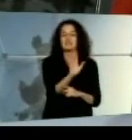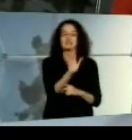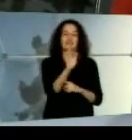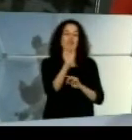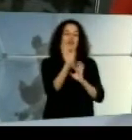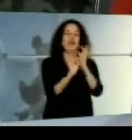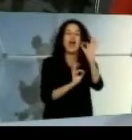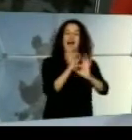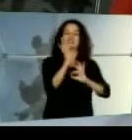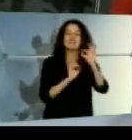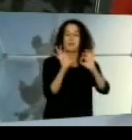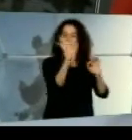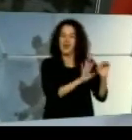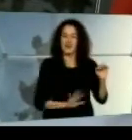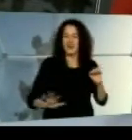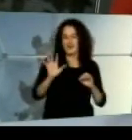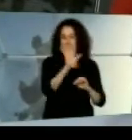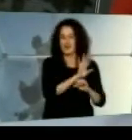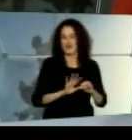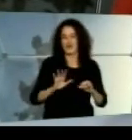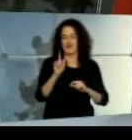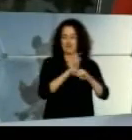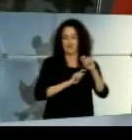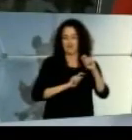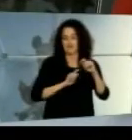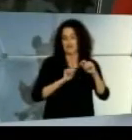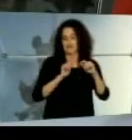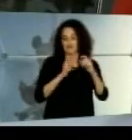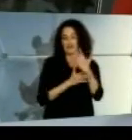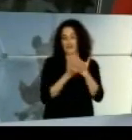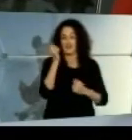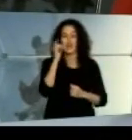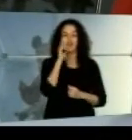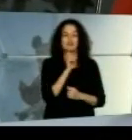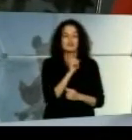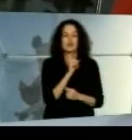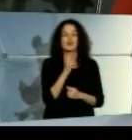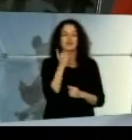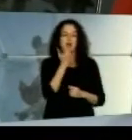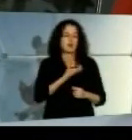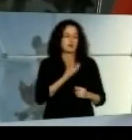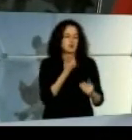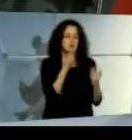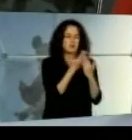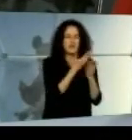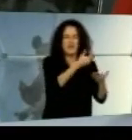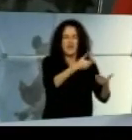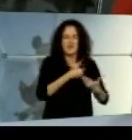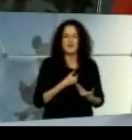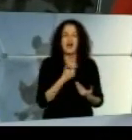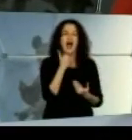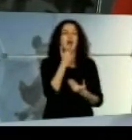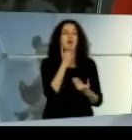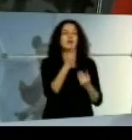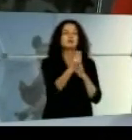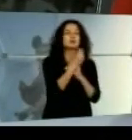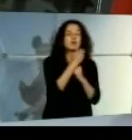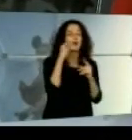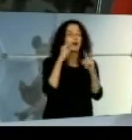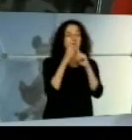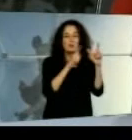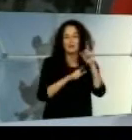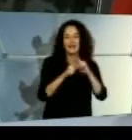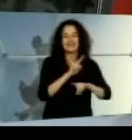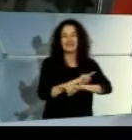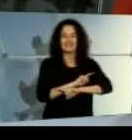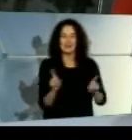tenían de Federación de Sordos, ayuntamiento, etc. Ni les daban una simple ayuda para poder viajar. Entonces hay